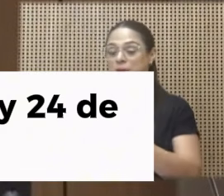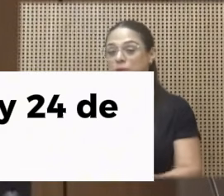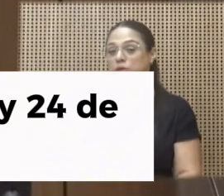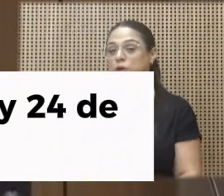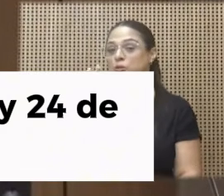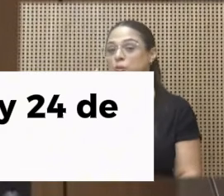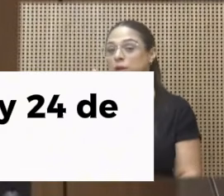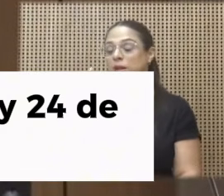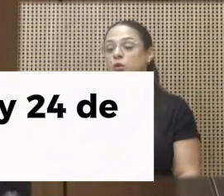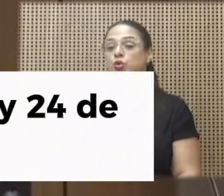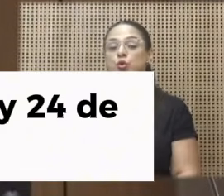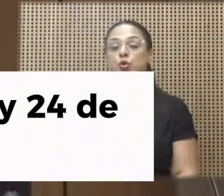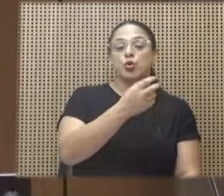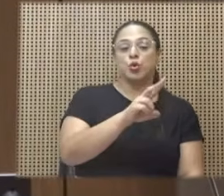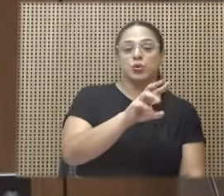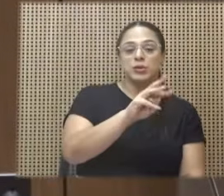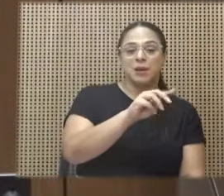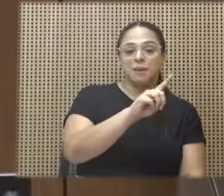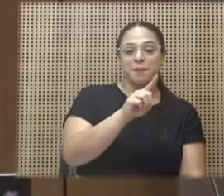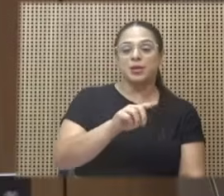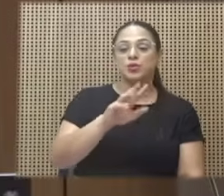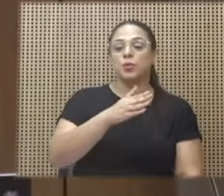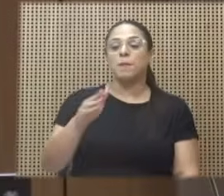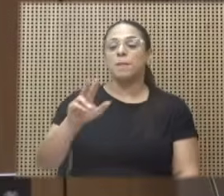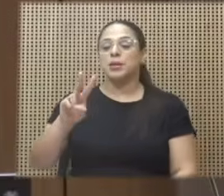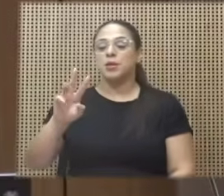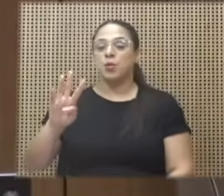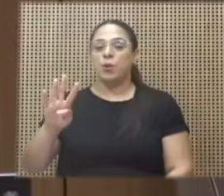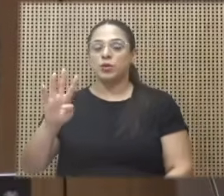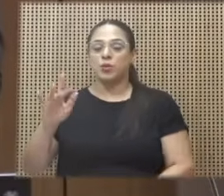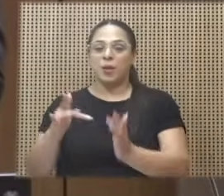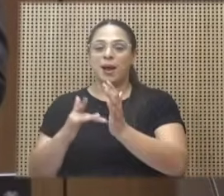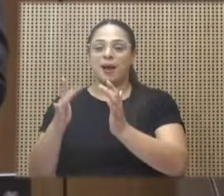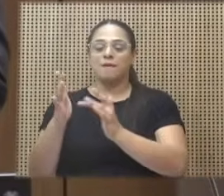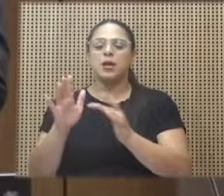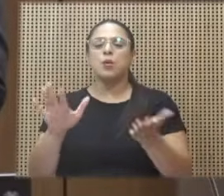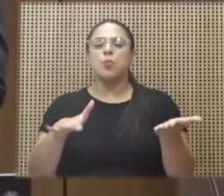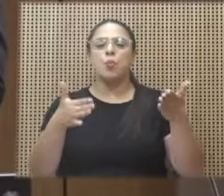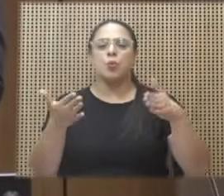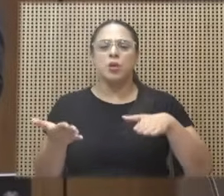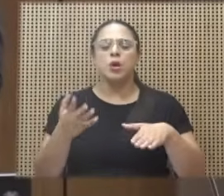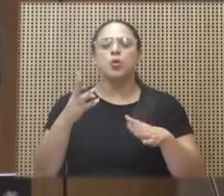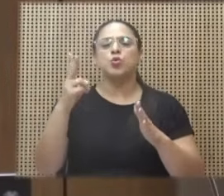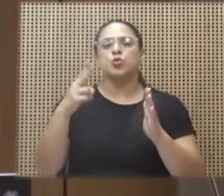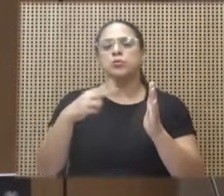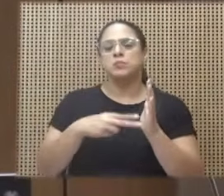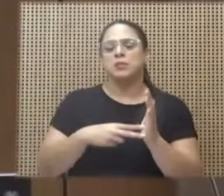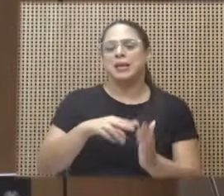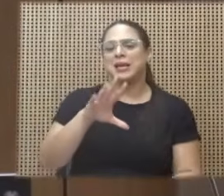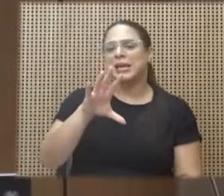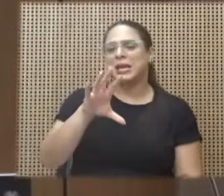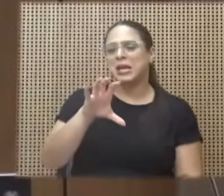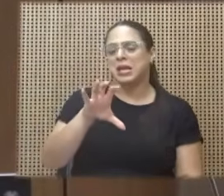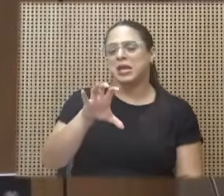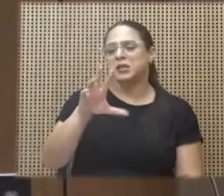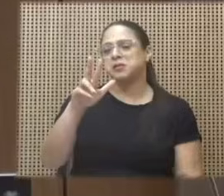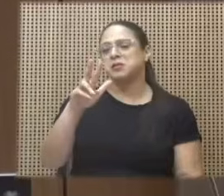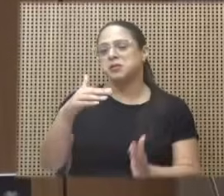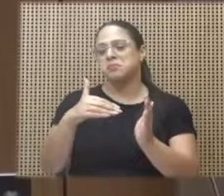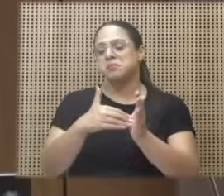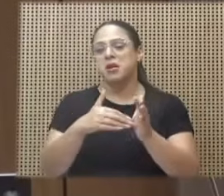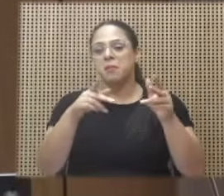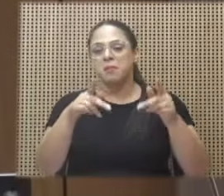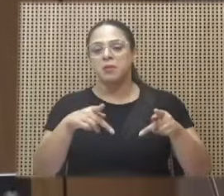12 de marzo y el 24 de abril, murieron entre 2.500 y 3.000 personas. Calculado en